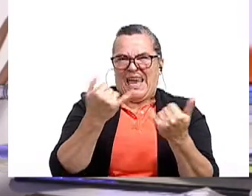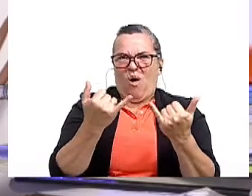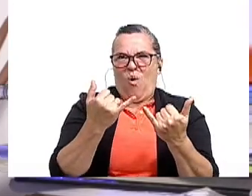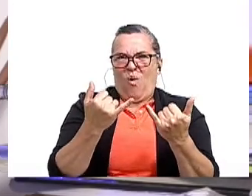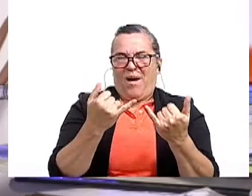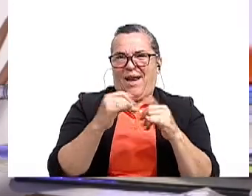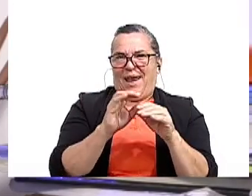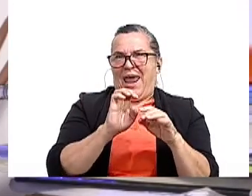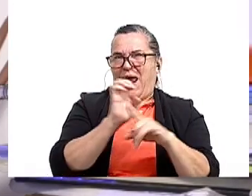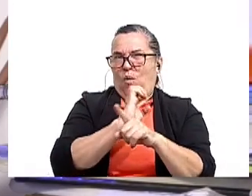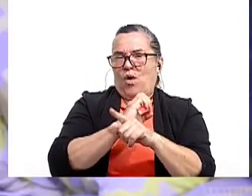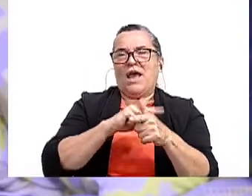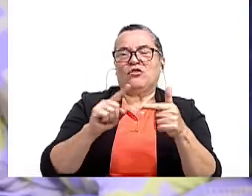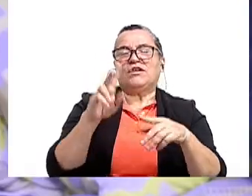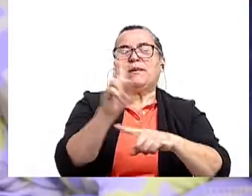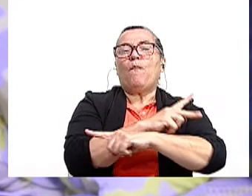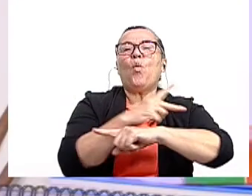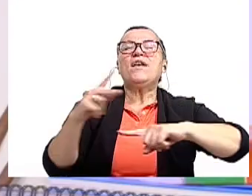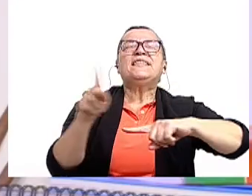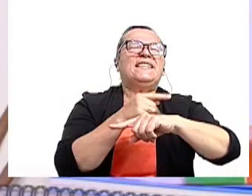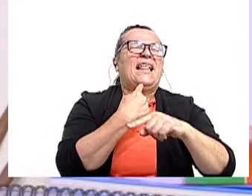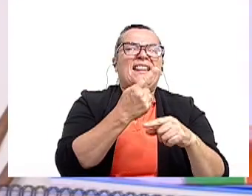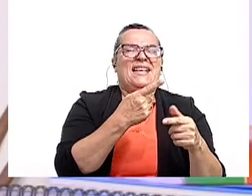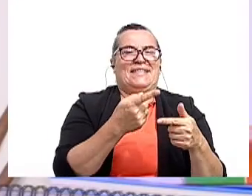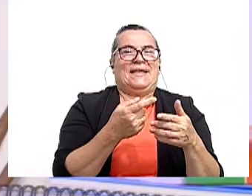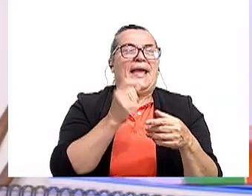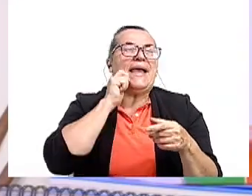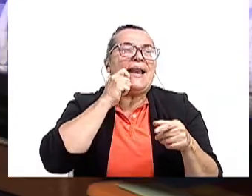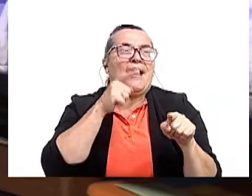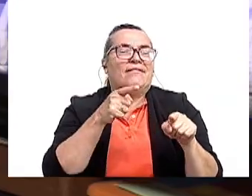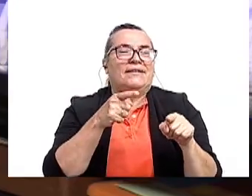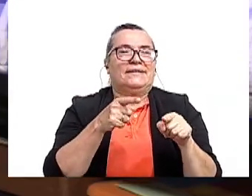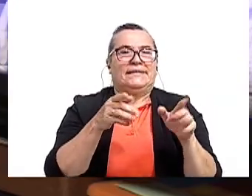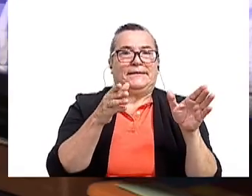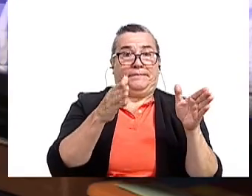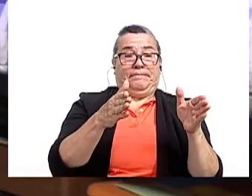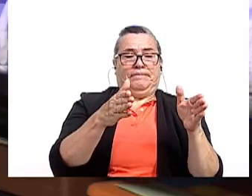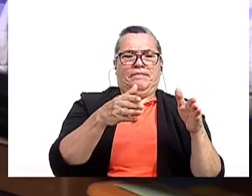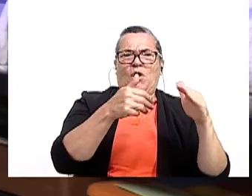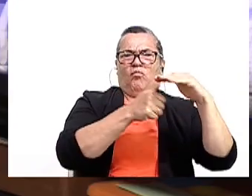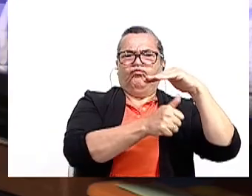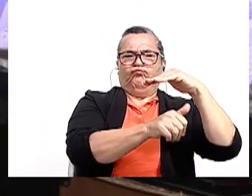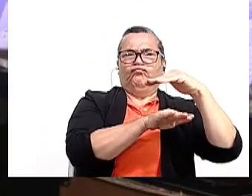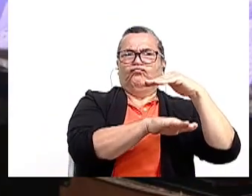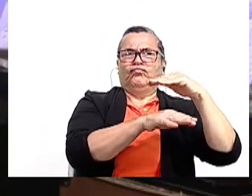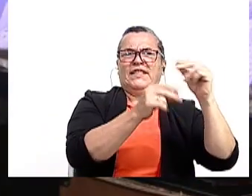se lee la siguiente poesía. Esta es la tumba que guarda las cenizas de